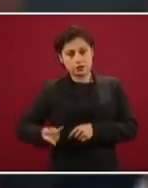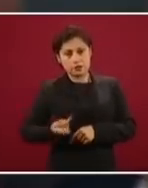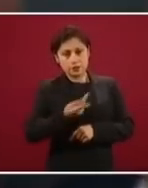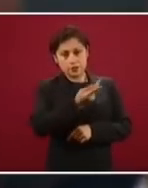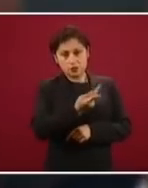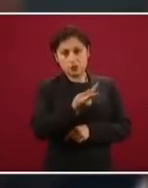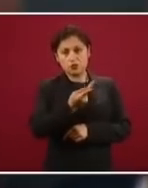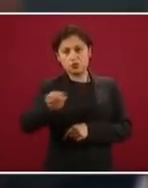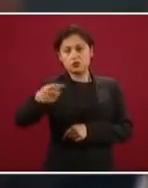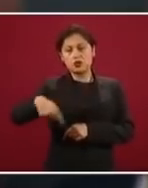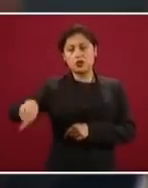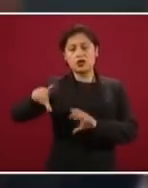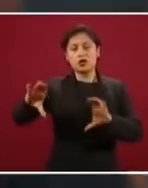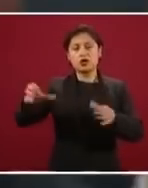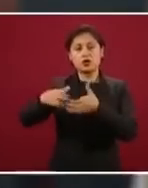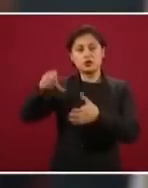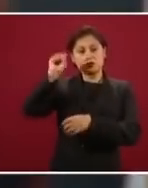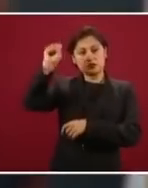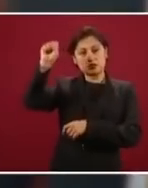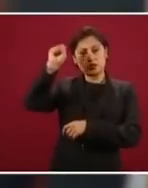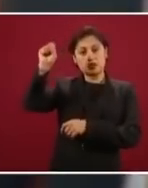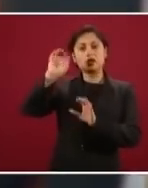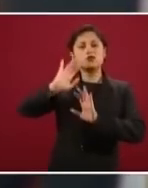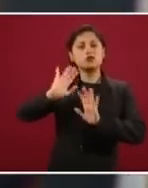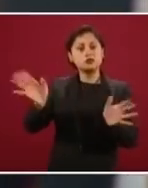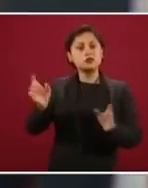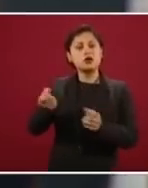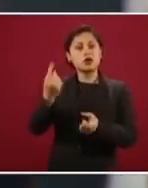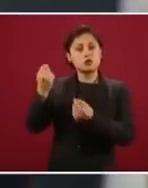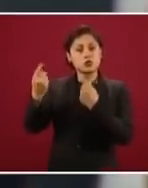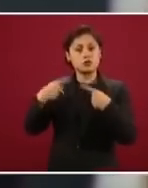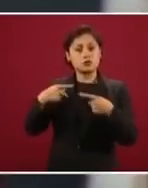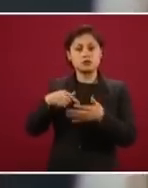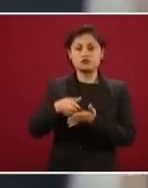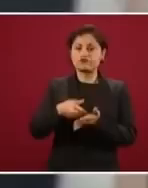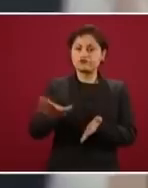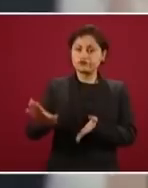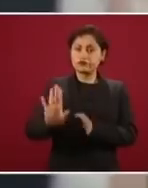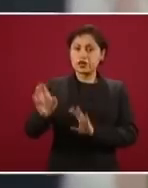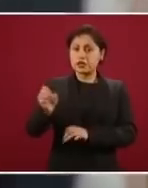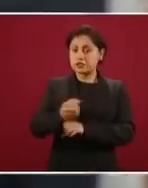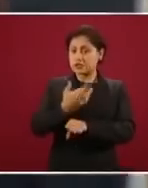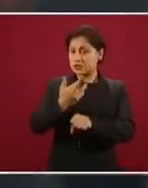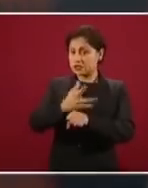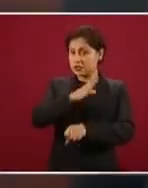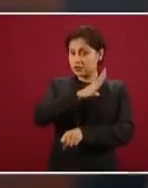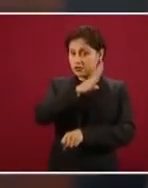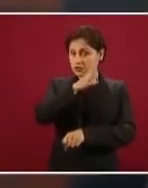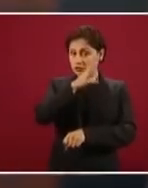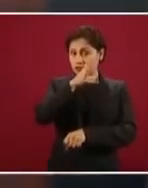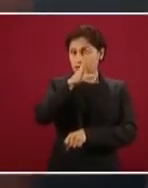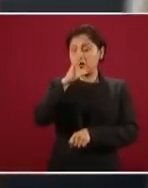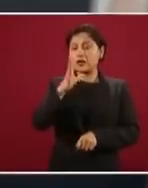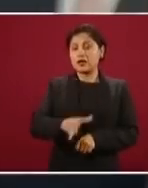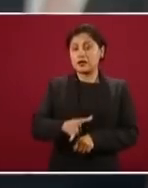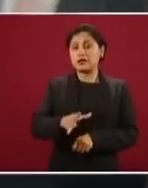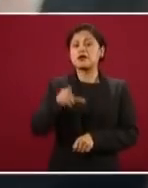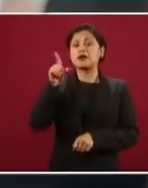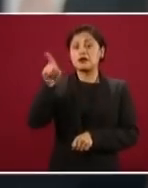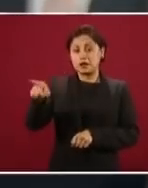fueron corridos bueno ya fueron despedidos en el secretario general del sindicato